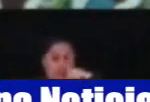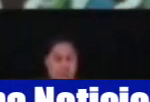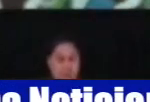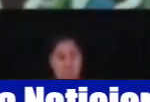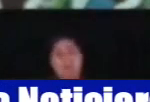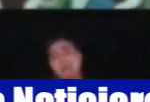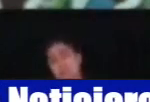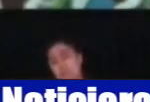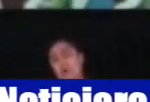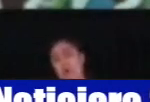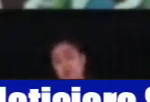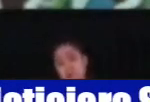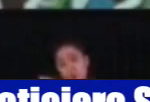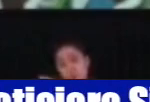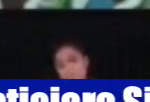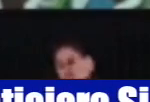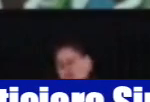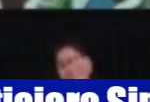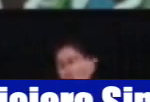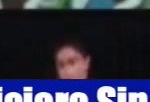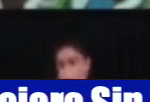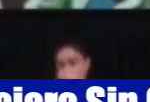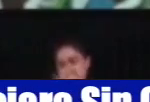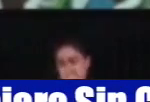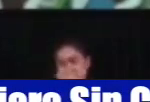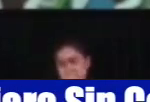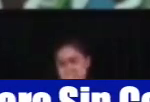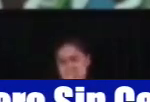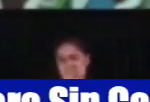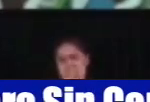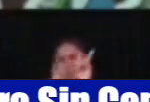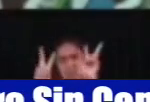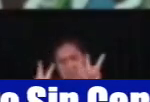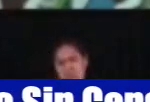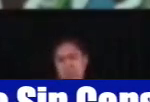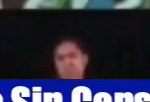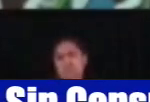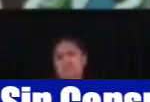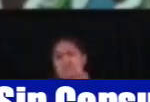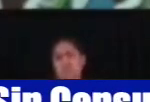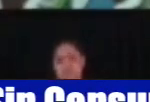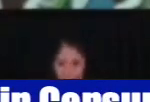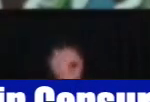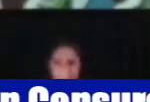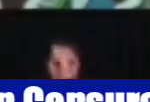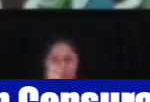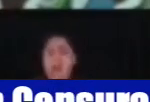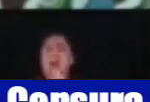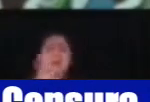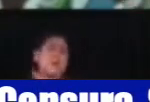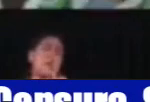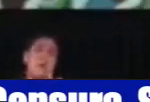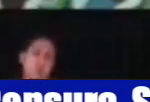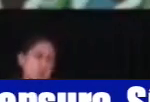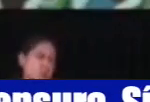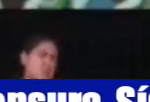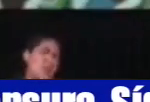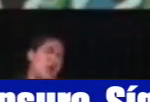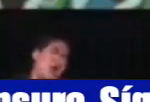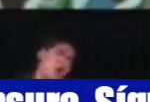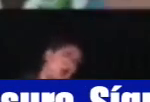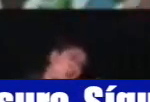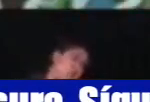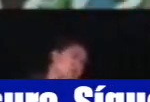del PRI en una variedad de temas, al igual que simpatizo con diversas iniciativas